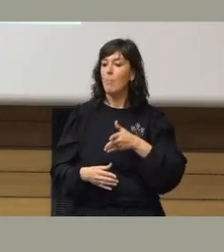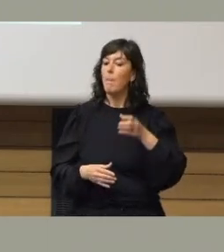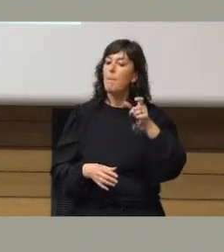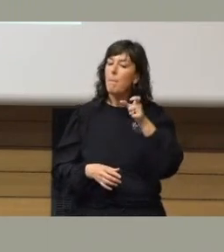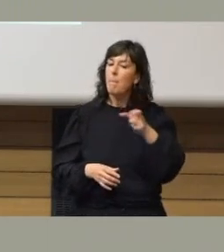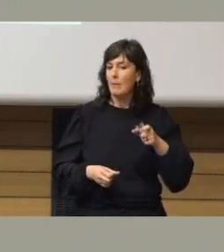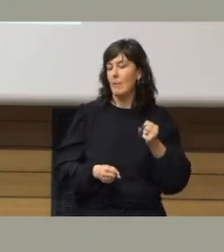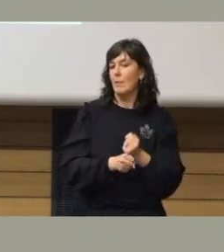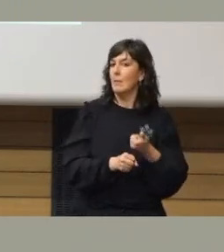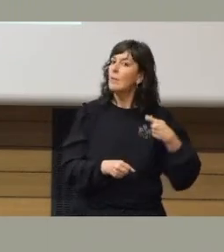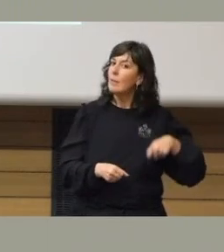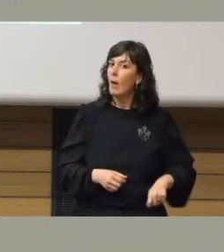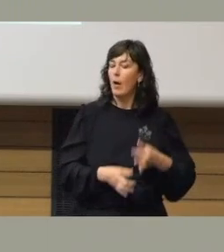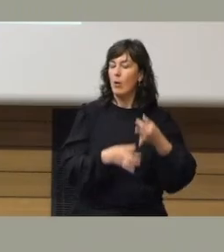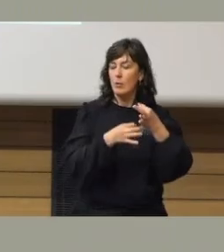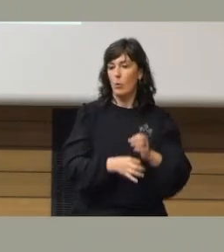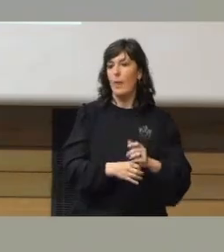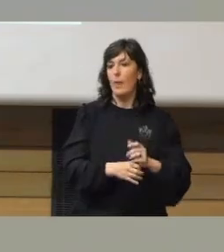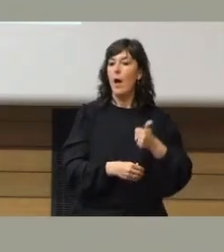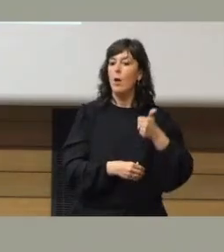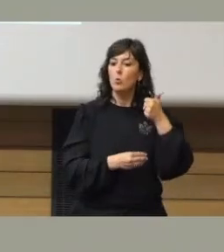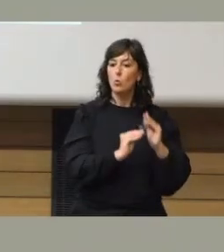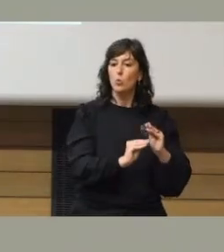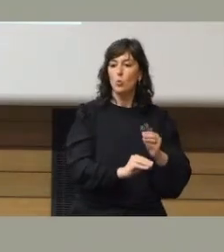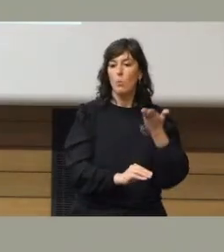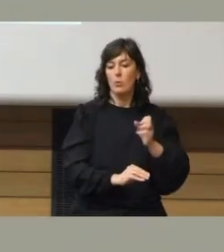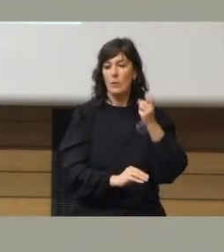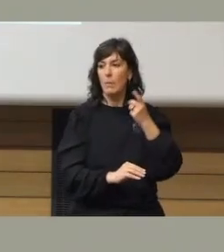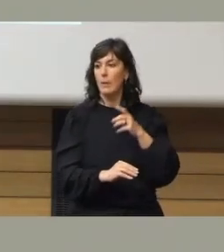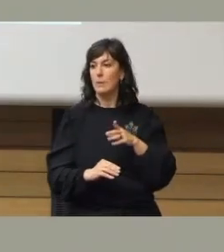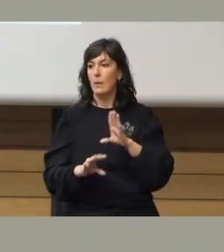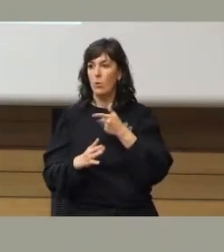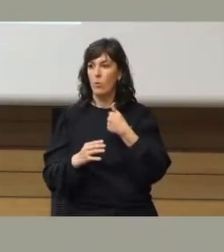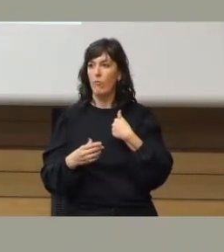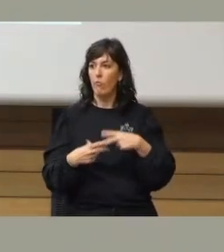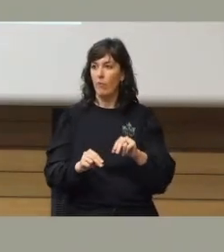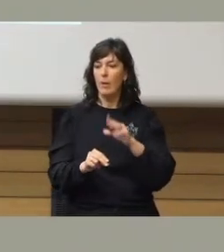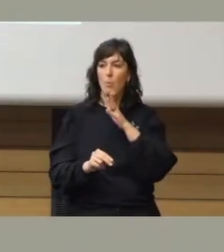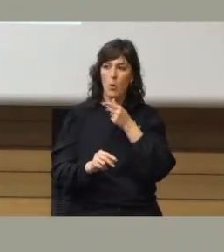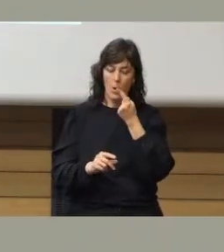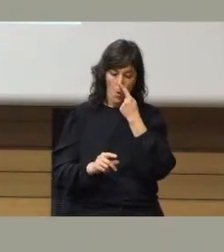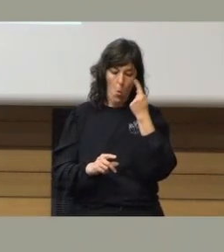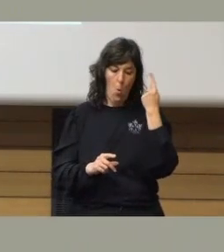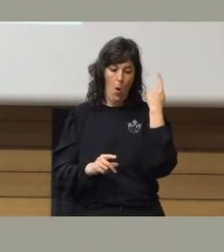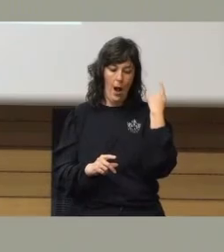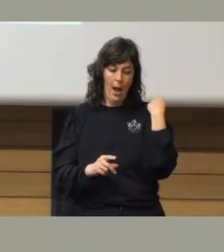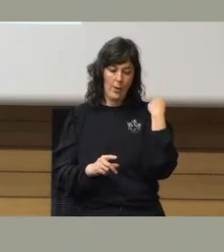Entonces, nada, termino porque falleció hace 1 año mi compañero